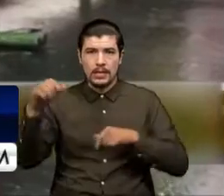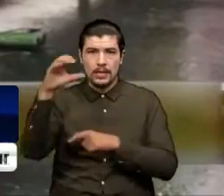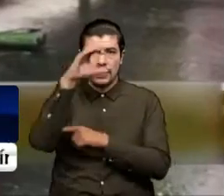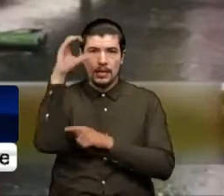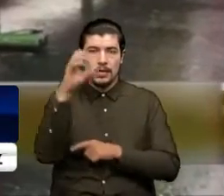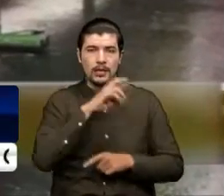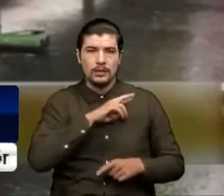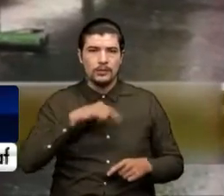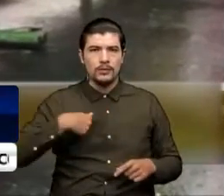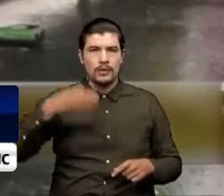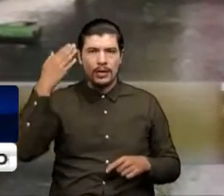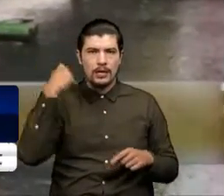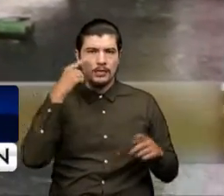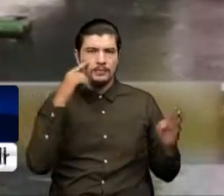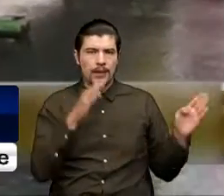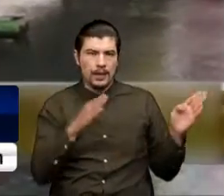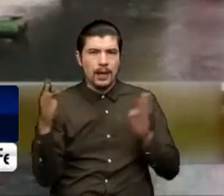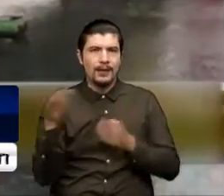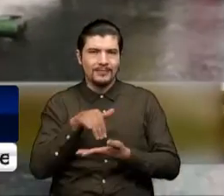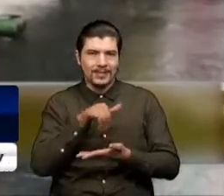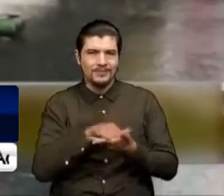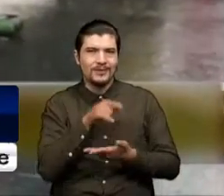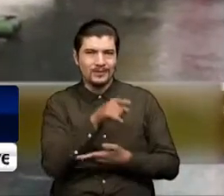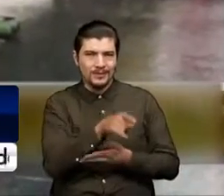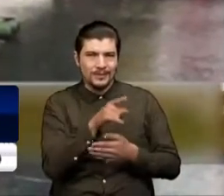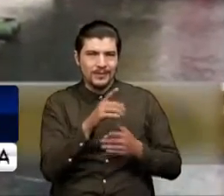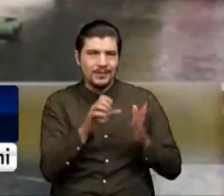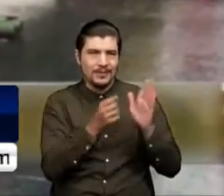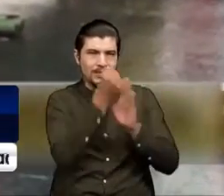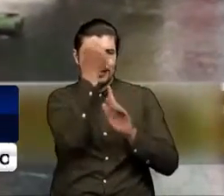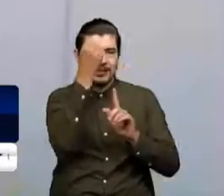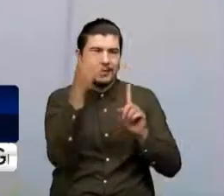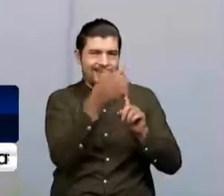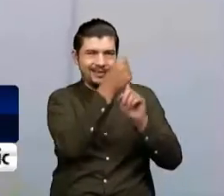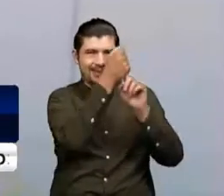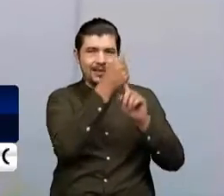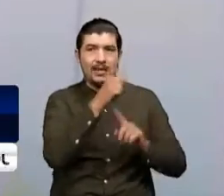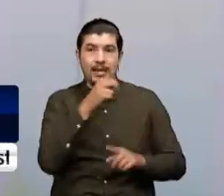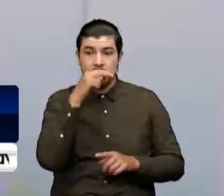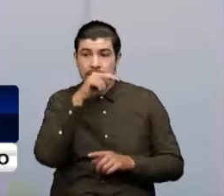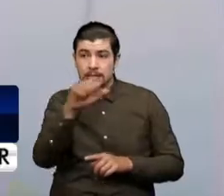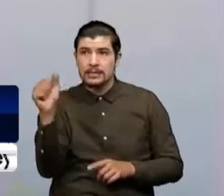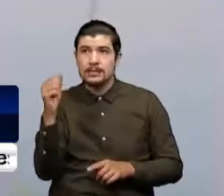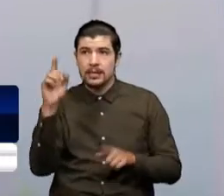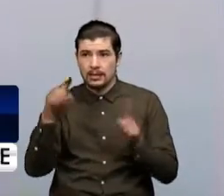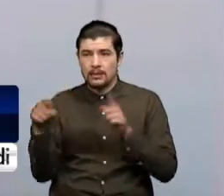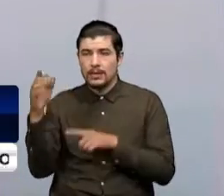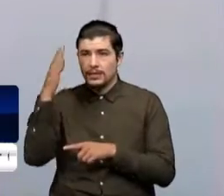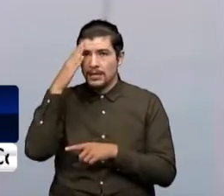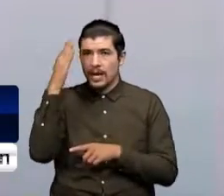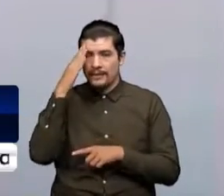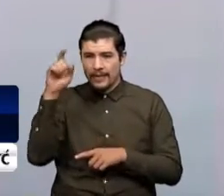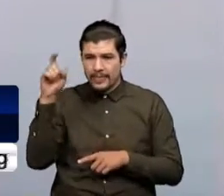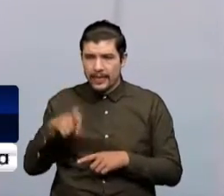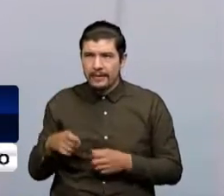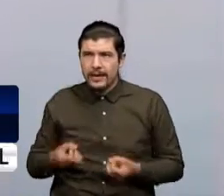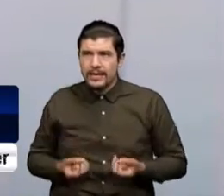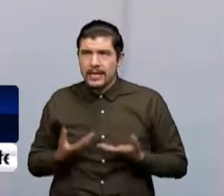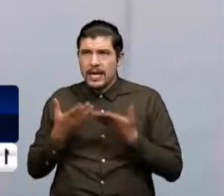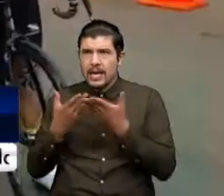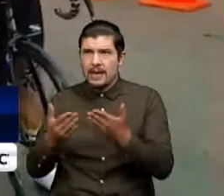planeamos desde días anteriores. Las niñas sabían que tenía que entregarse al